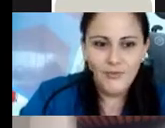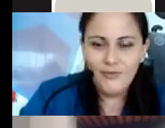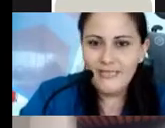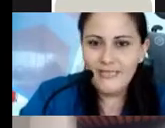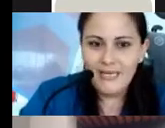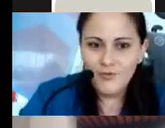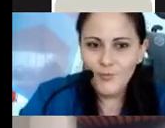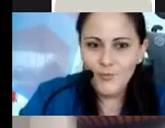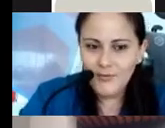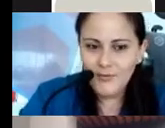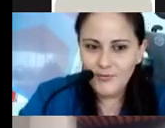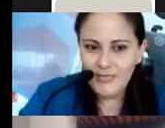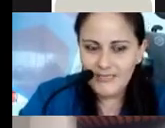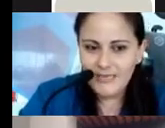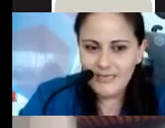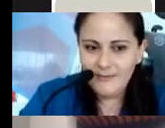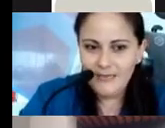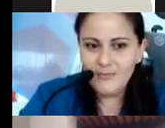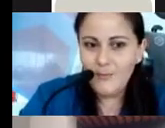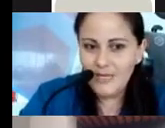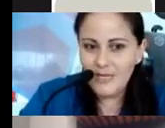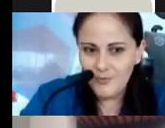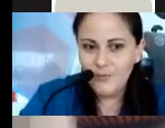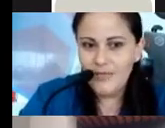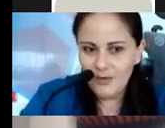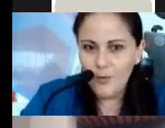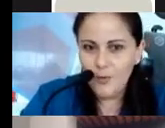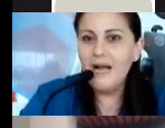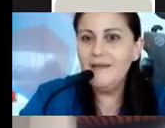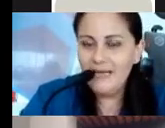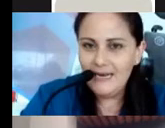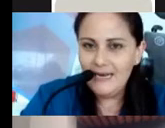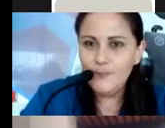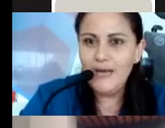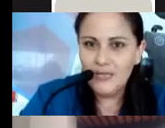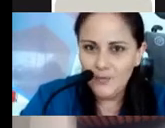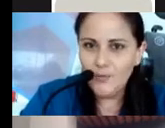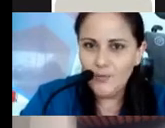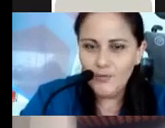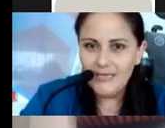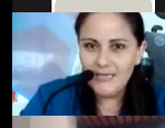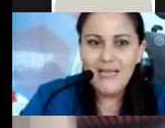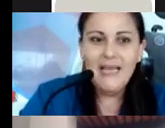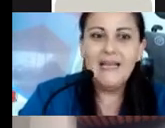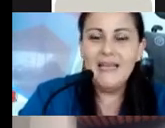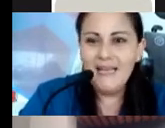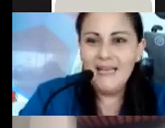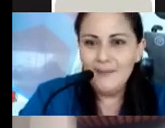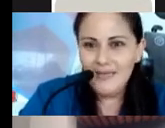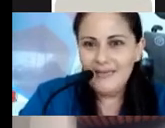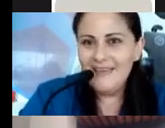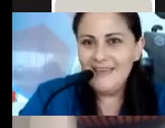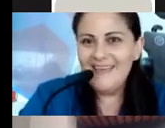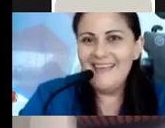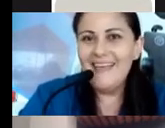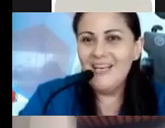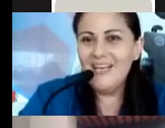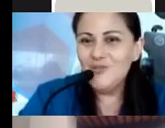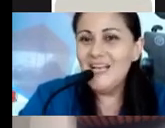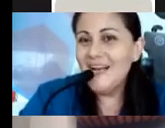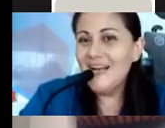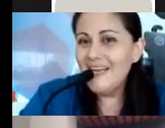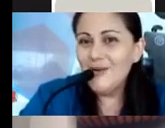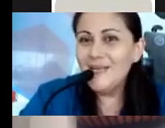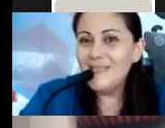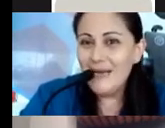yo trato de rellenar esos huequitos de esa jiba, ese espacio de la concavidad de la espalda con cuñas, créame que